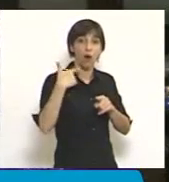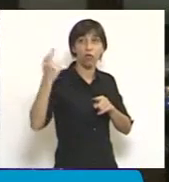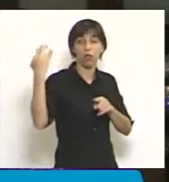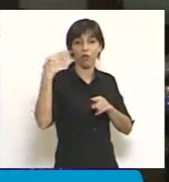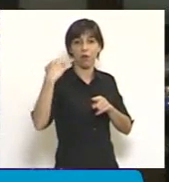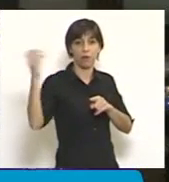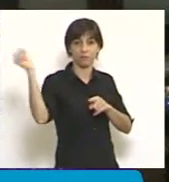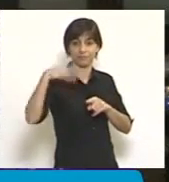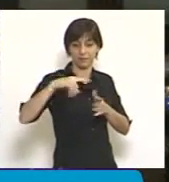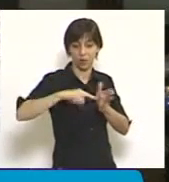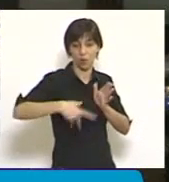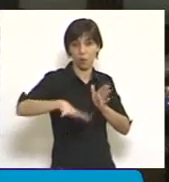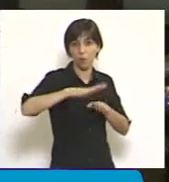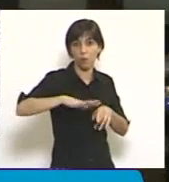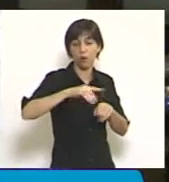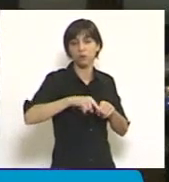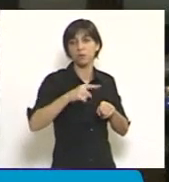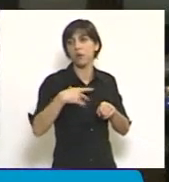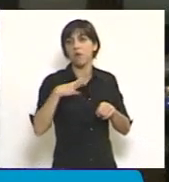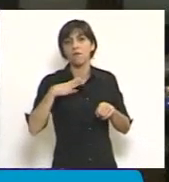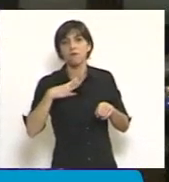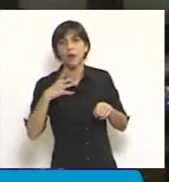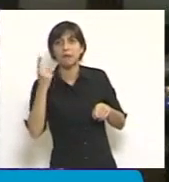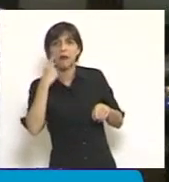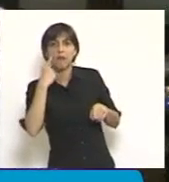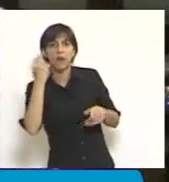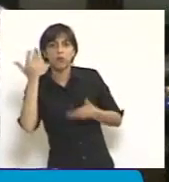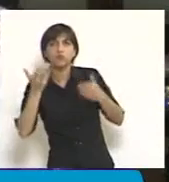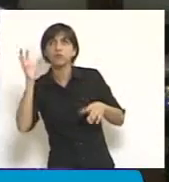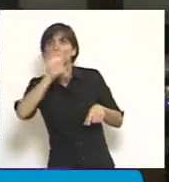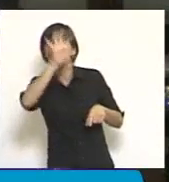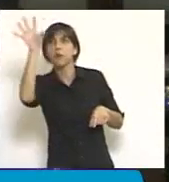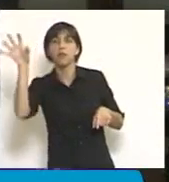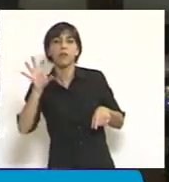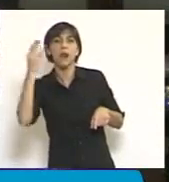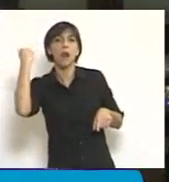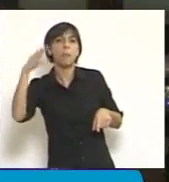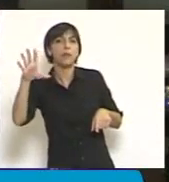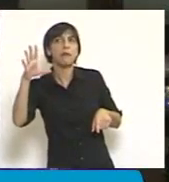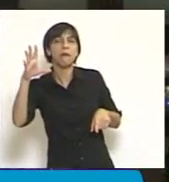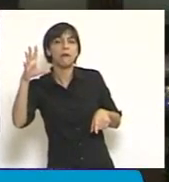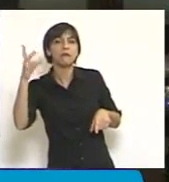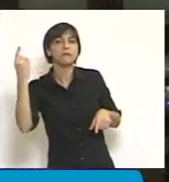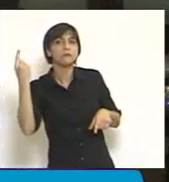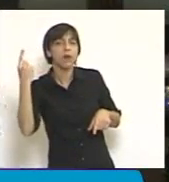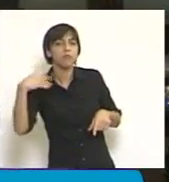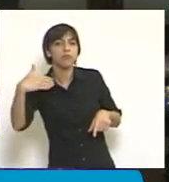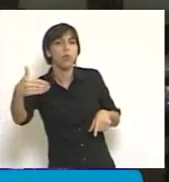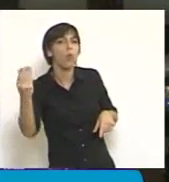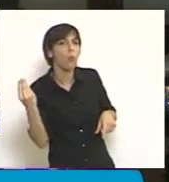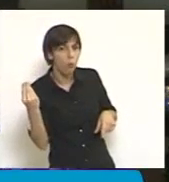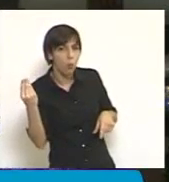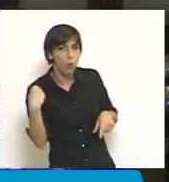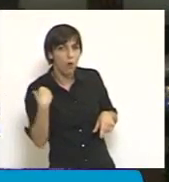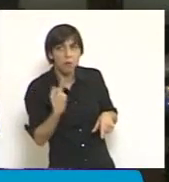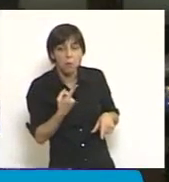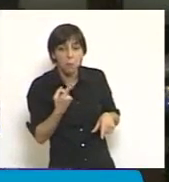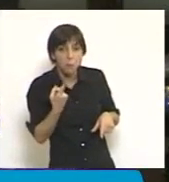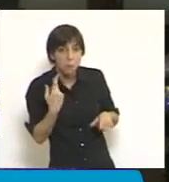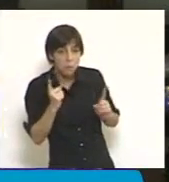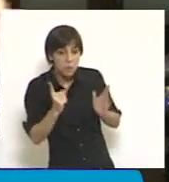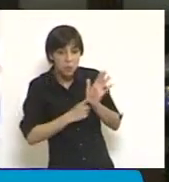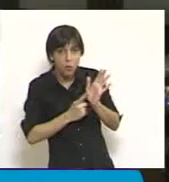para la aplicación del código, para que comience la aplicación del código en la justicia penal ordinaria, que es esa justicia que tiene que ser transferida a la Ciudad de Buenos Aires,